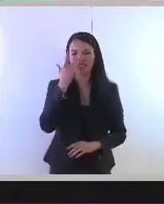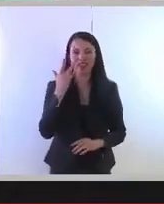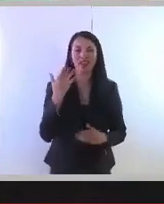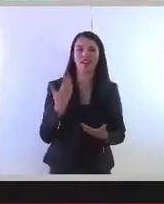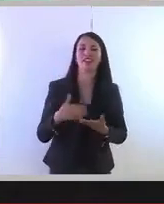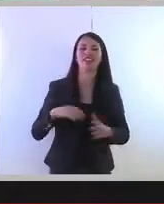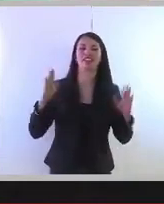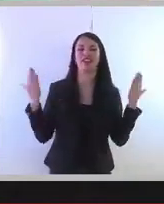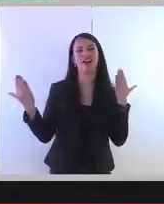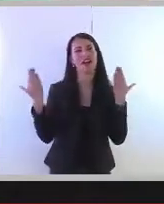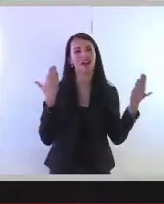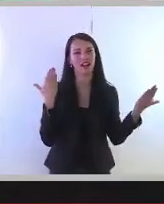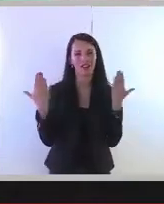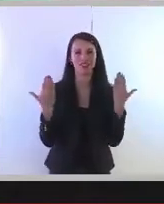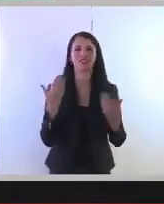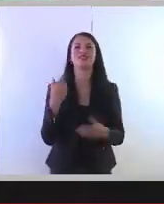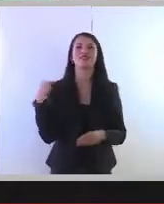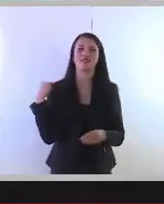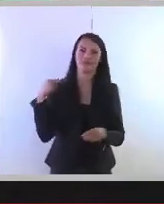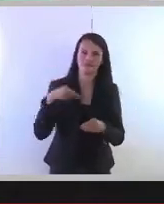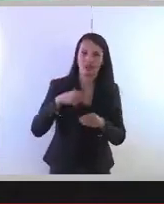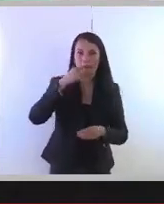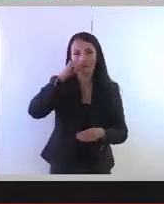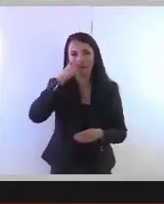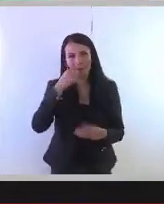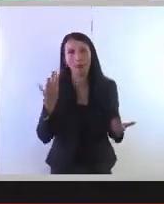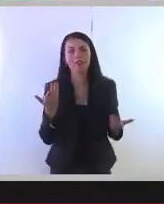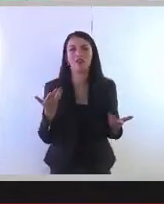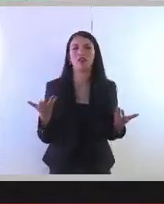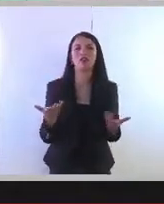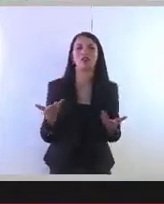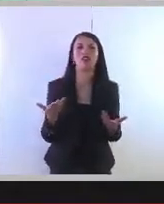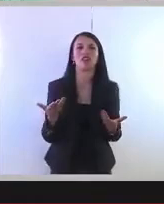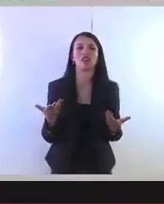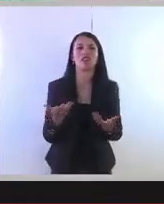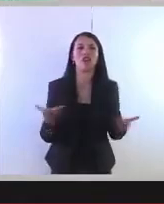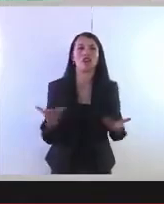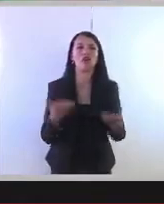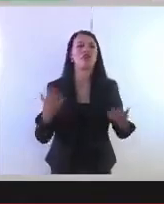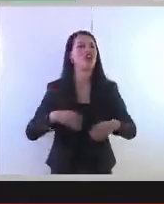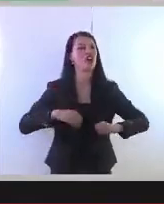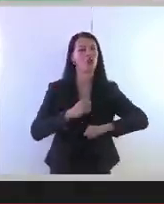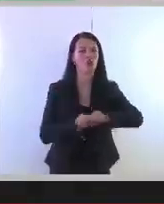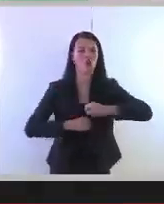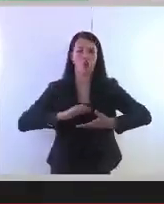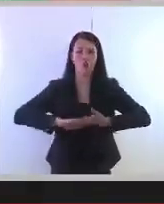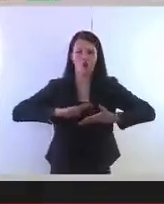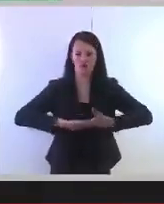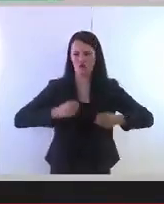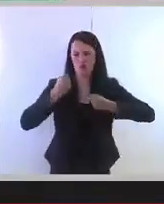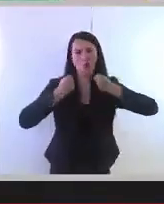campesinas, indígenas. ¿Dónde está la Guardia Indígena?